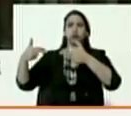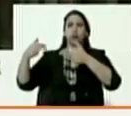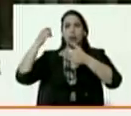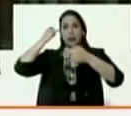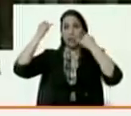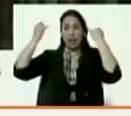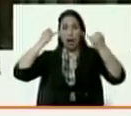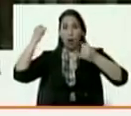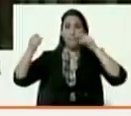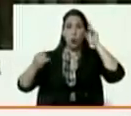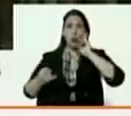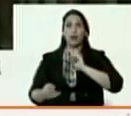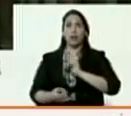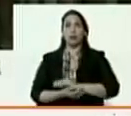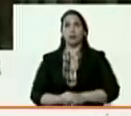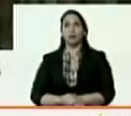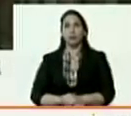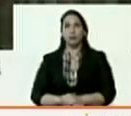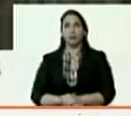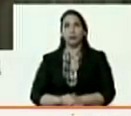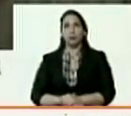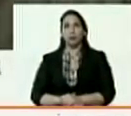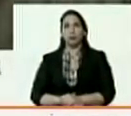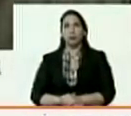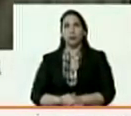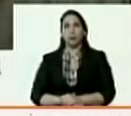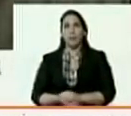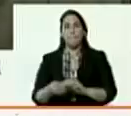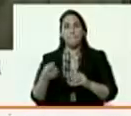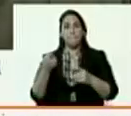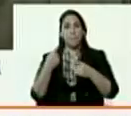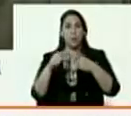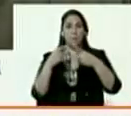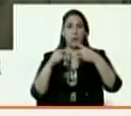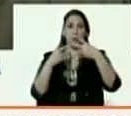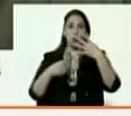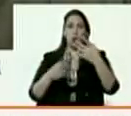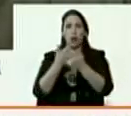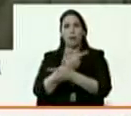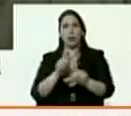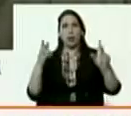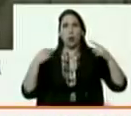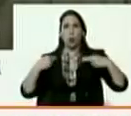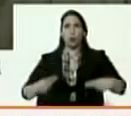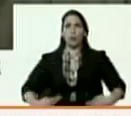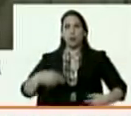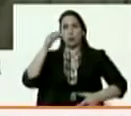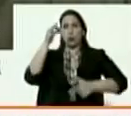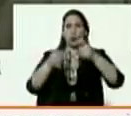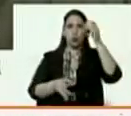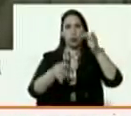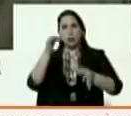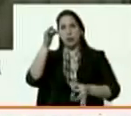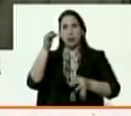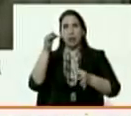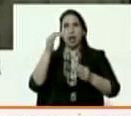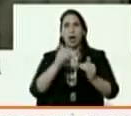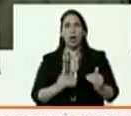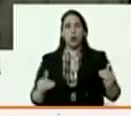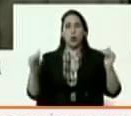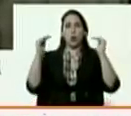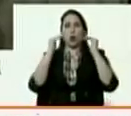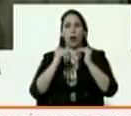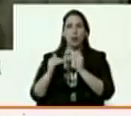ideario bolivariano, con los principios de libertad, humanismo, justicia e igualdad, y